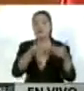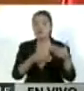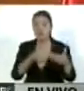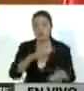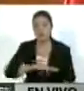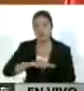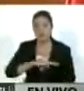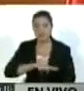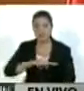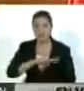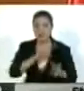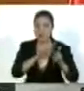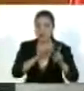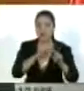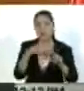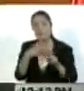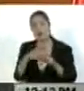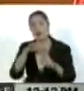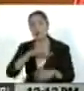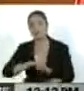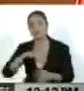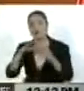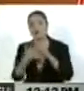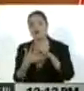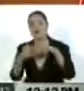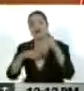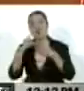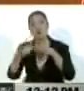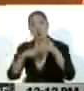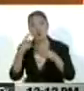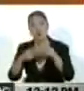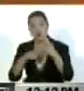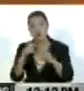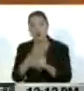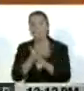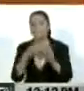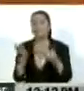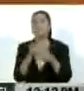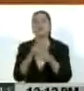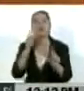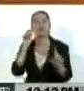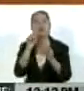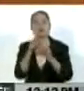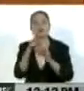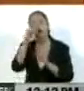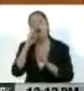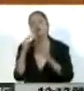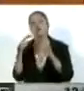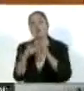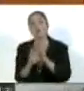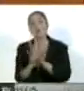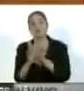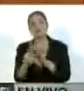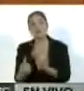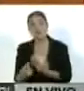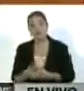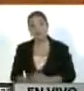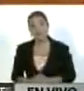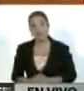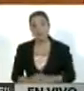Vivienda Venezuela y la Gran Misión Barrio Nuevo Articolor, y sobre todo sus metas del año 2016, que es